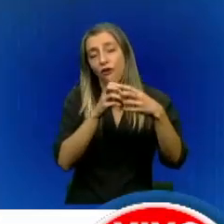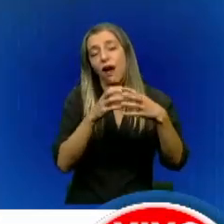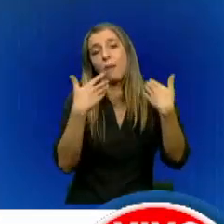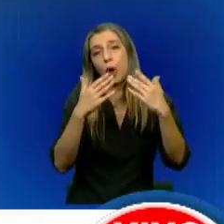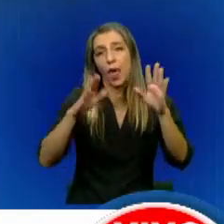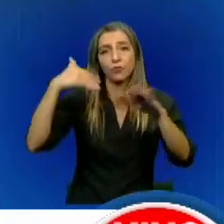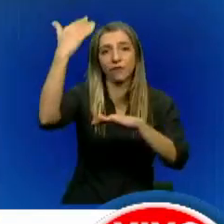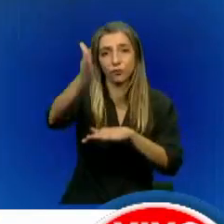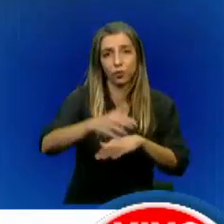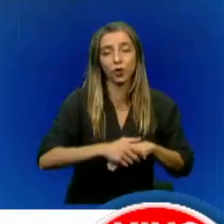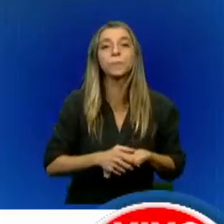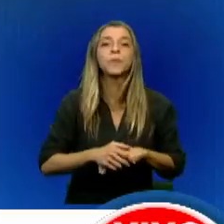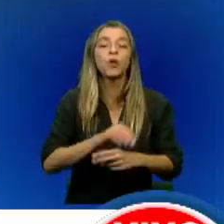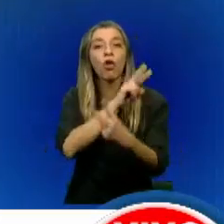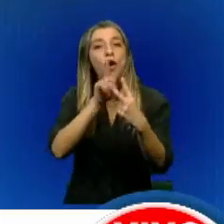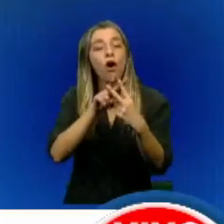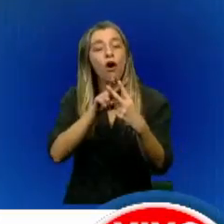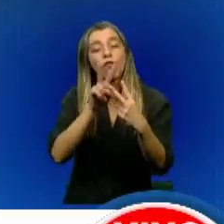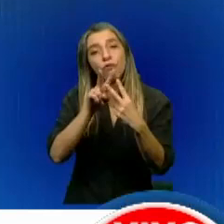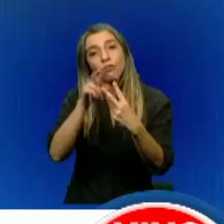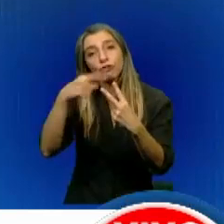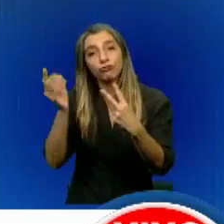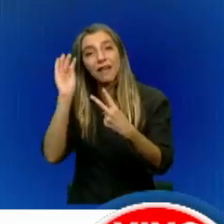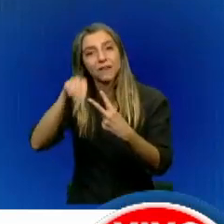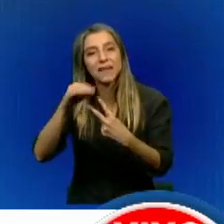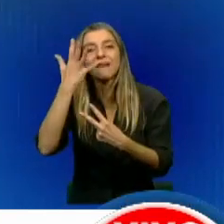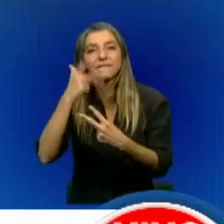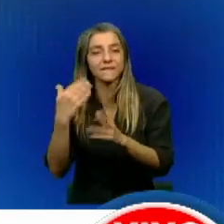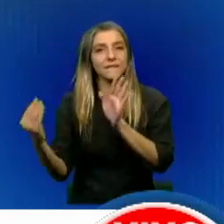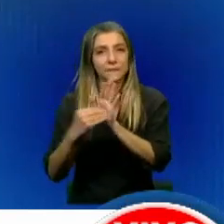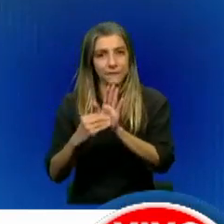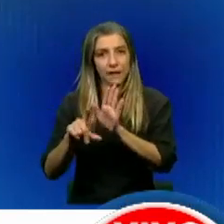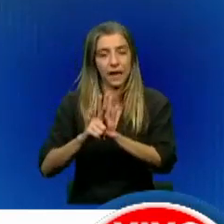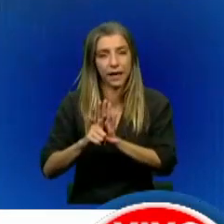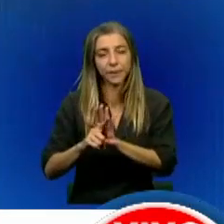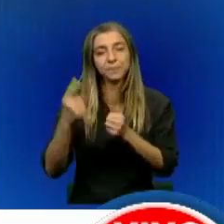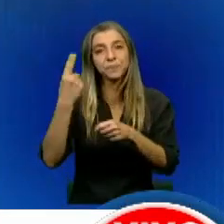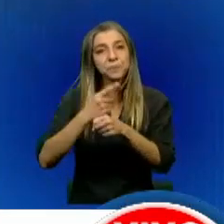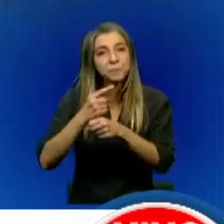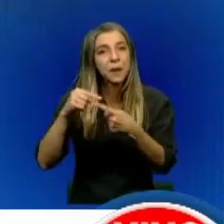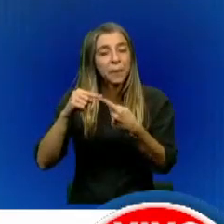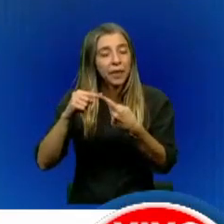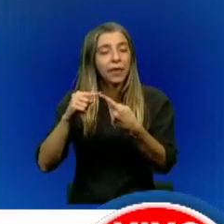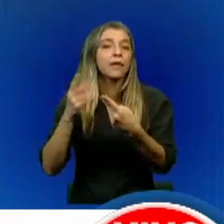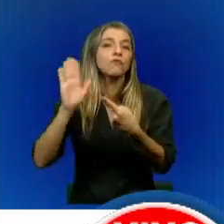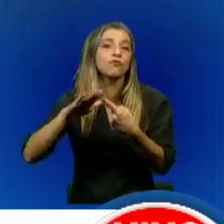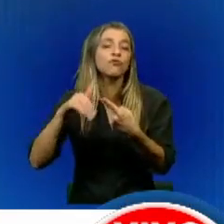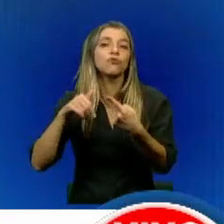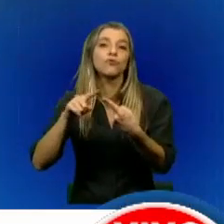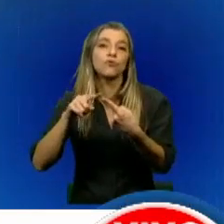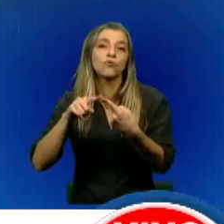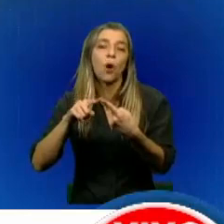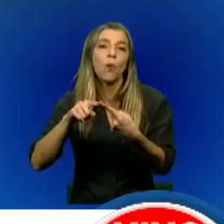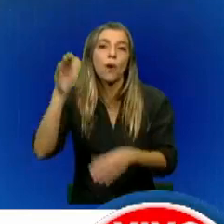2023. Pero hay dos cosas que nos hubiera gustado que se incorporaran en esta ley. La primera tiene que ver con el voto del